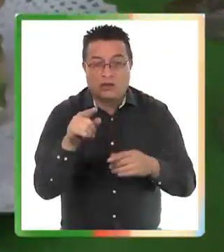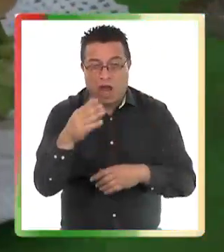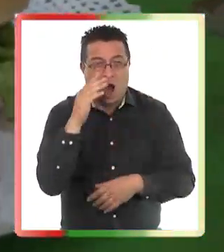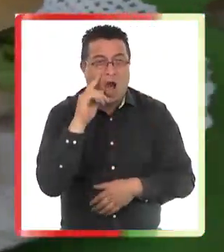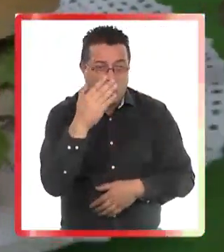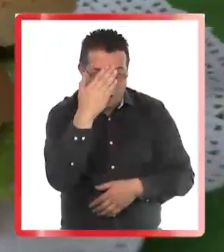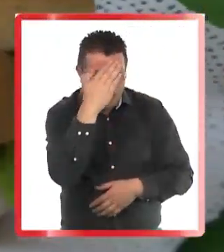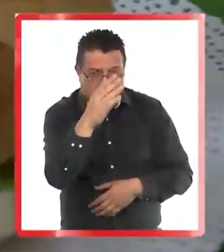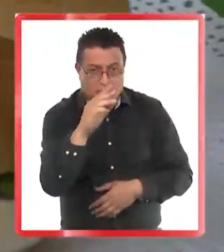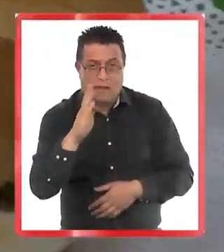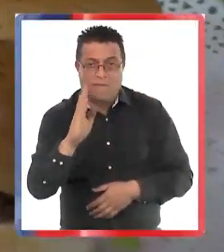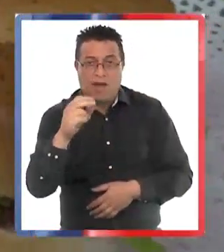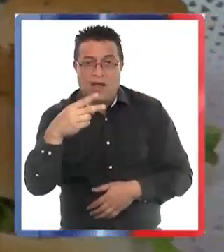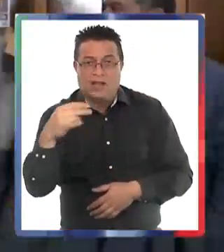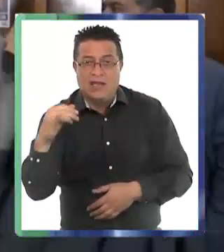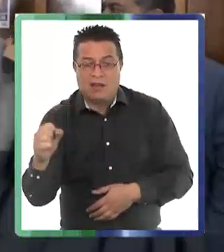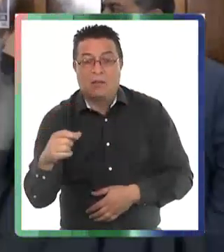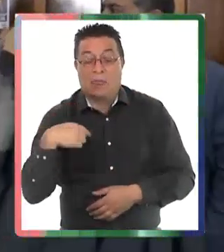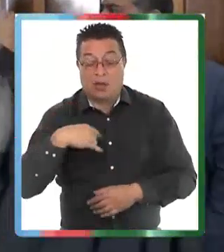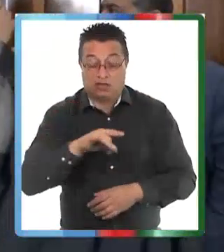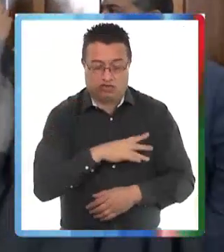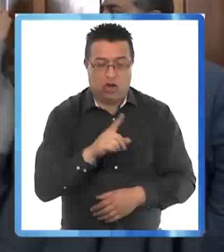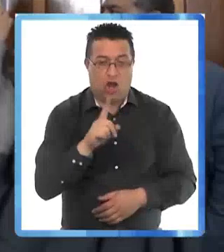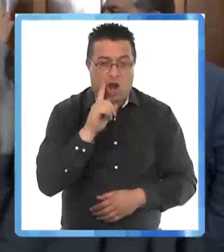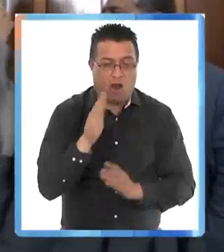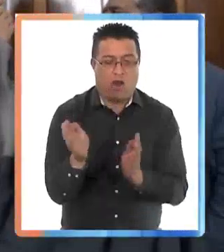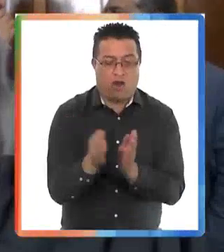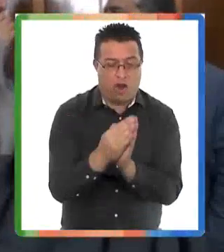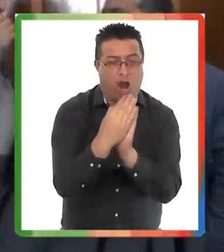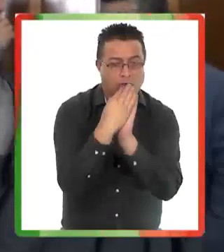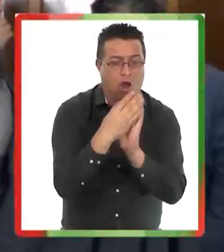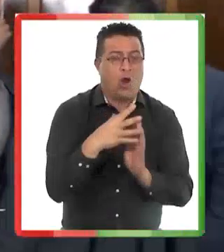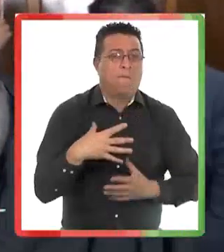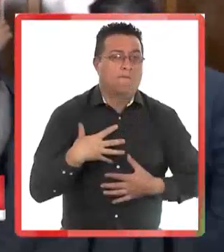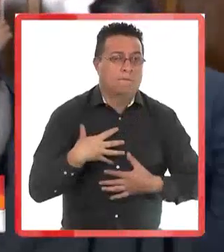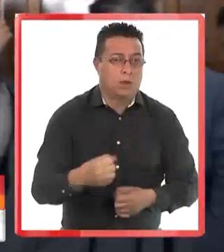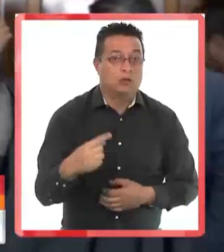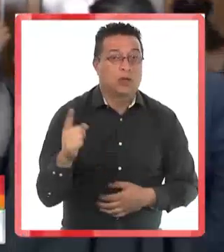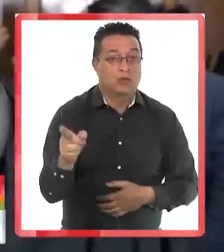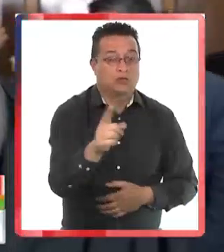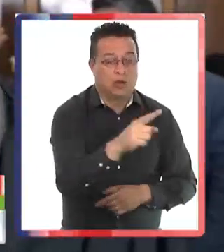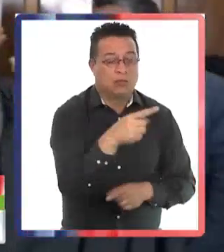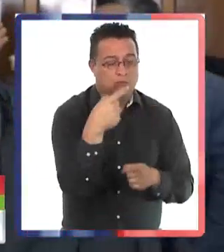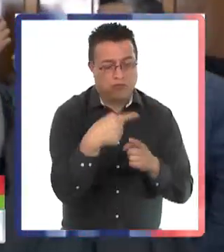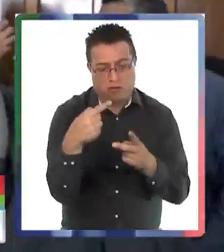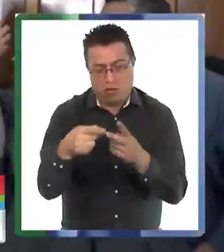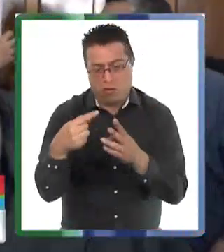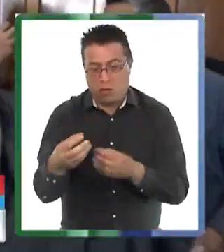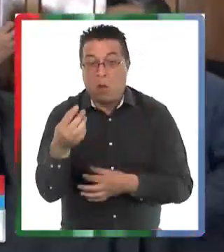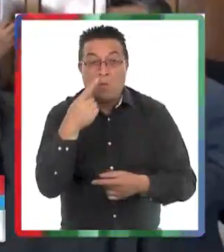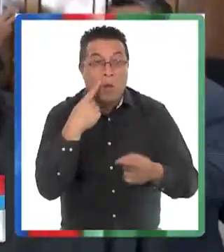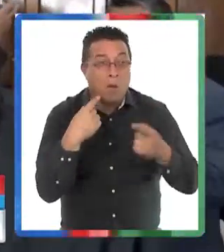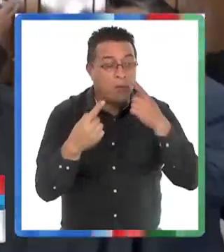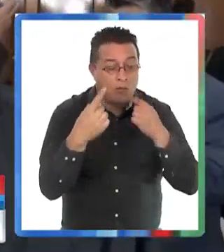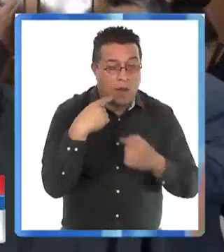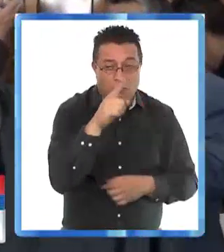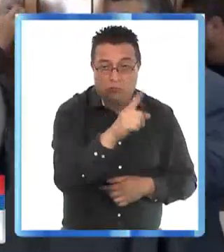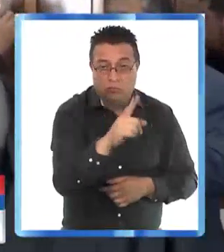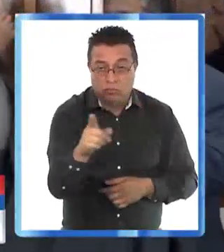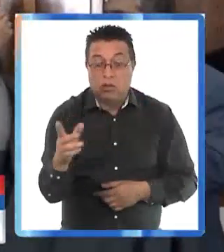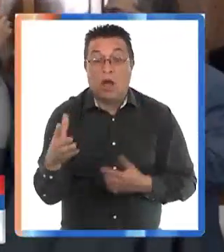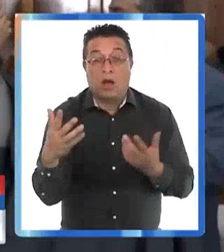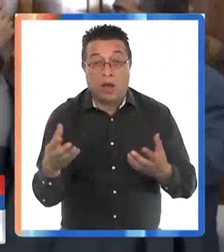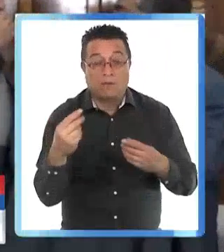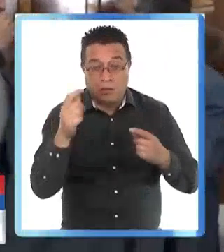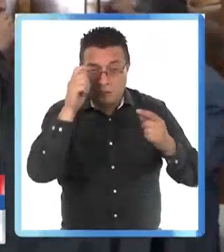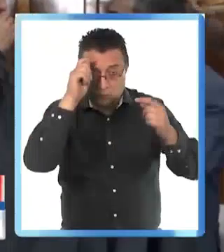prima que tenemos al frente en la bahía. Chile es un país de sándwich, a la gente le gusta, hay aquí una variedad que estamos degustando en este